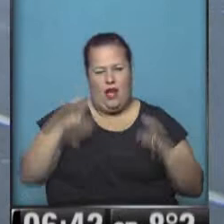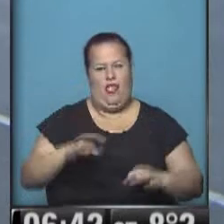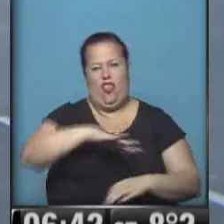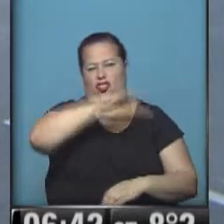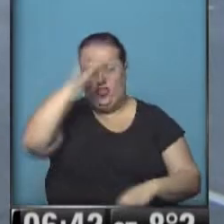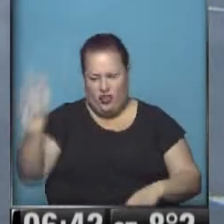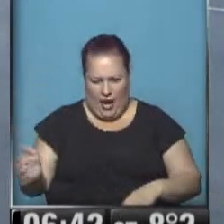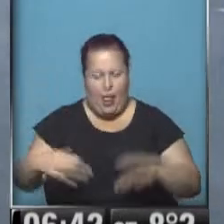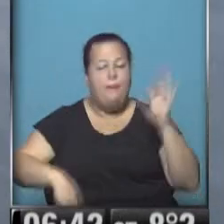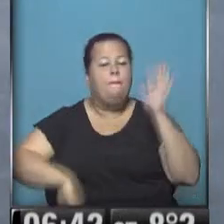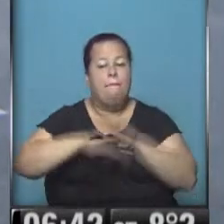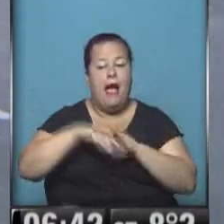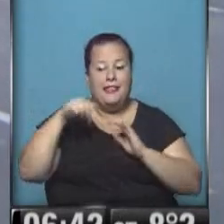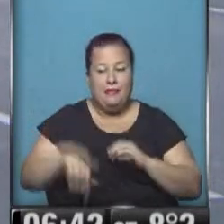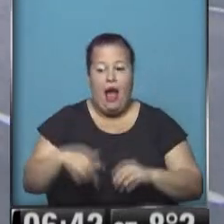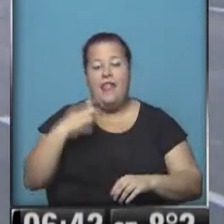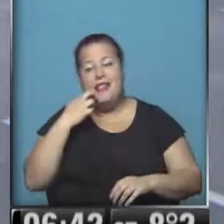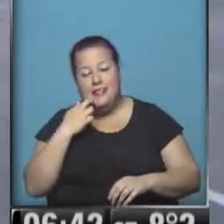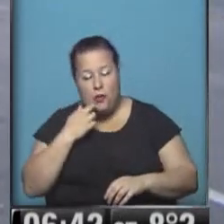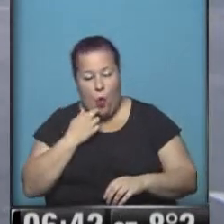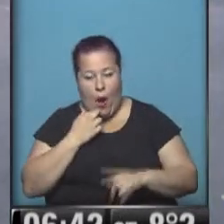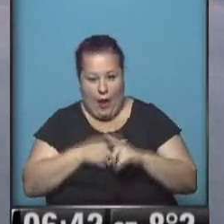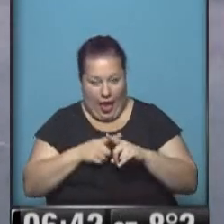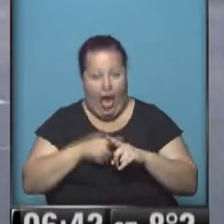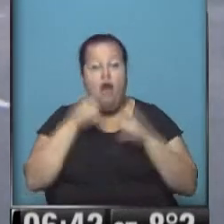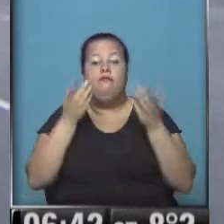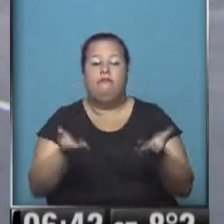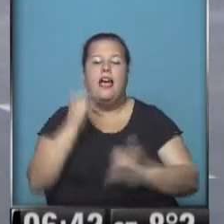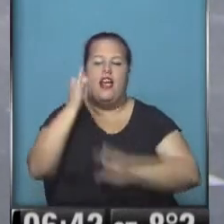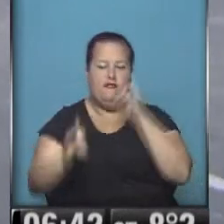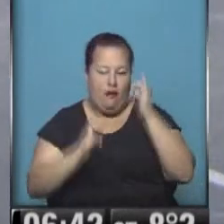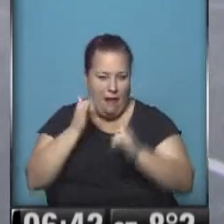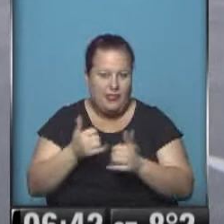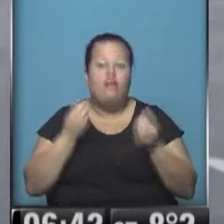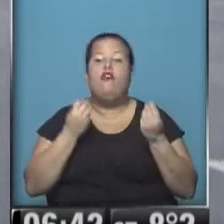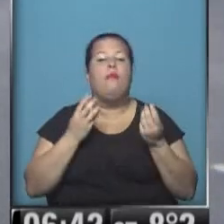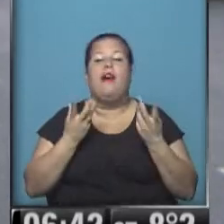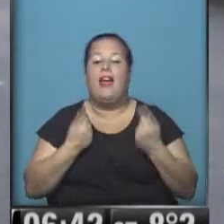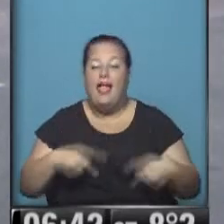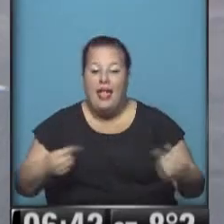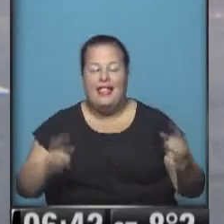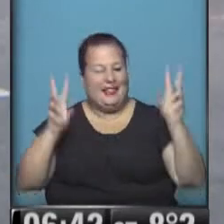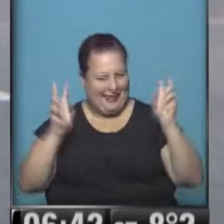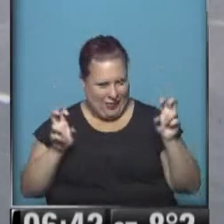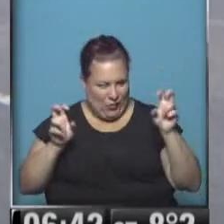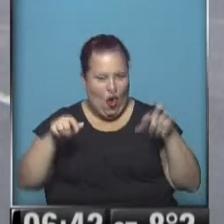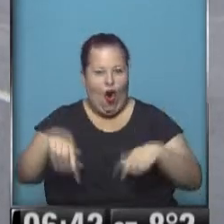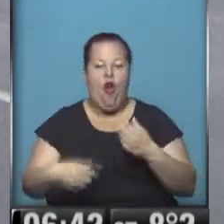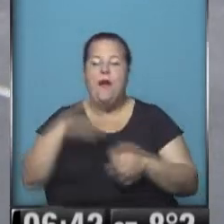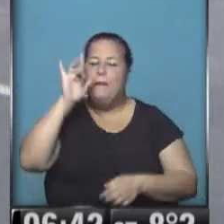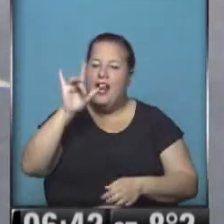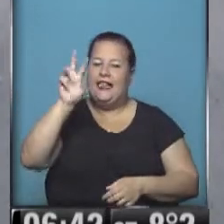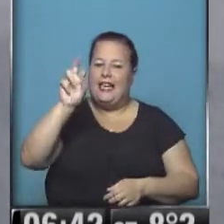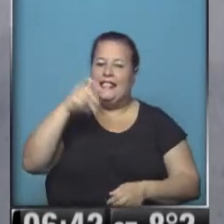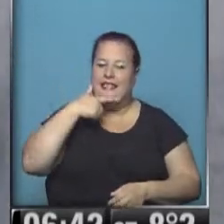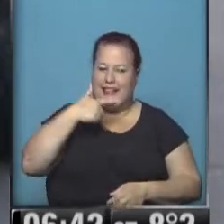cielo sola máxima para hoy 19 y tenemos para usted información en forma de títulos de este miércoles